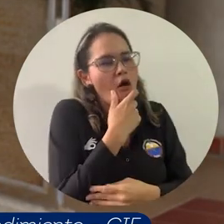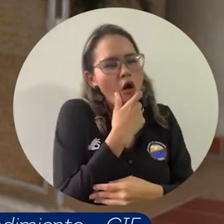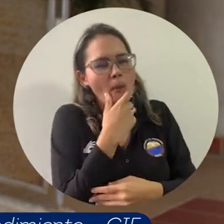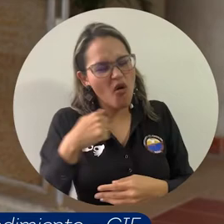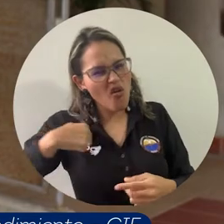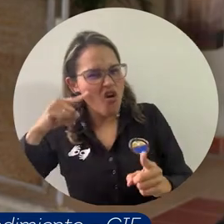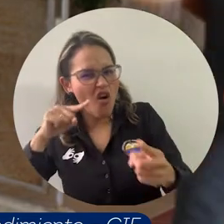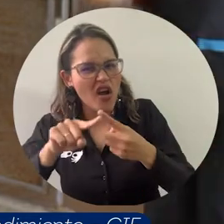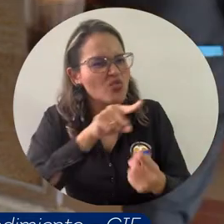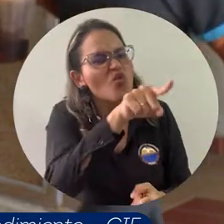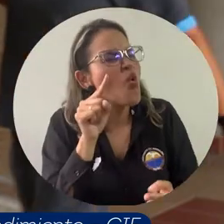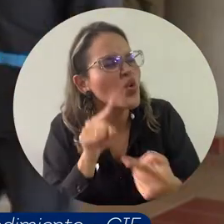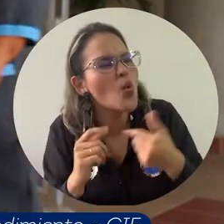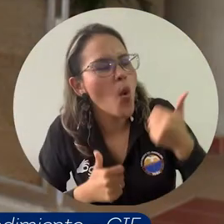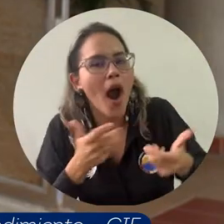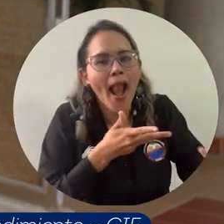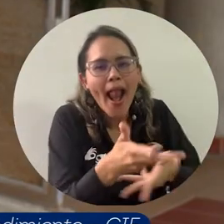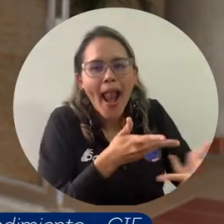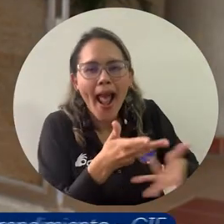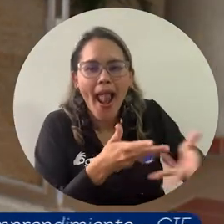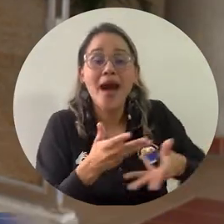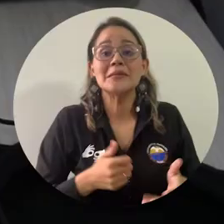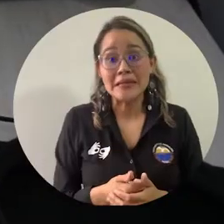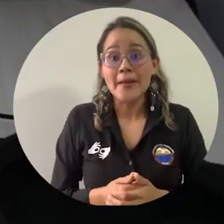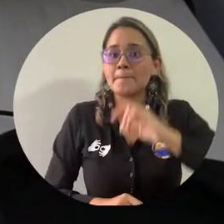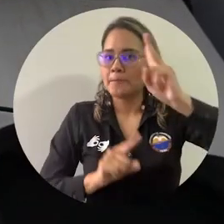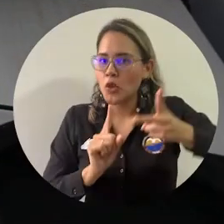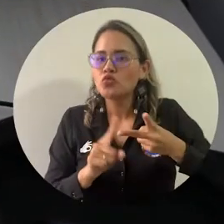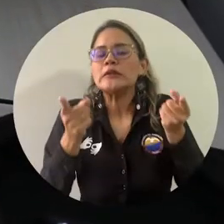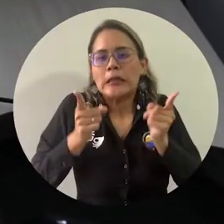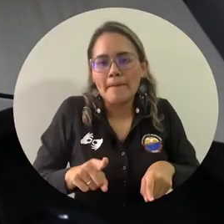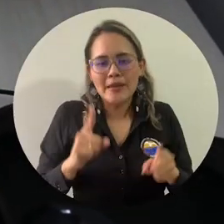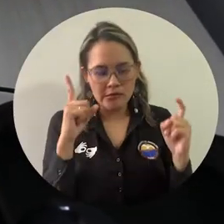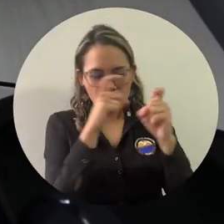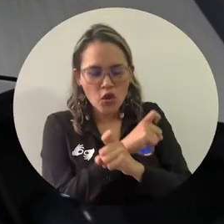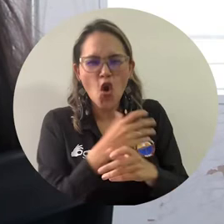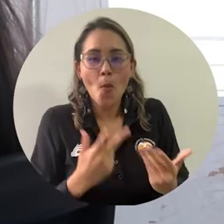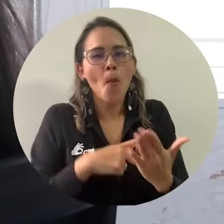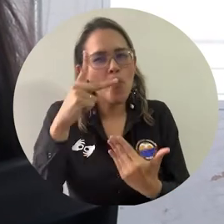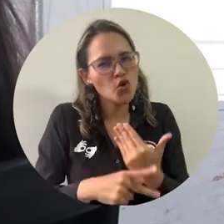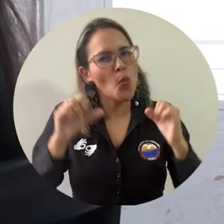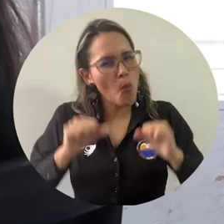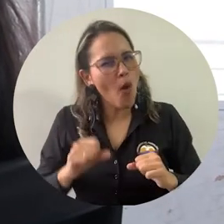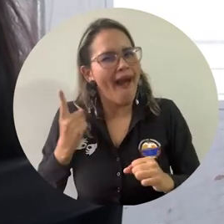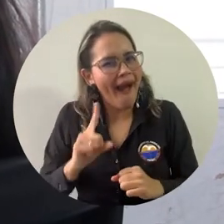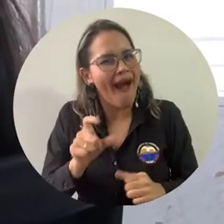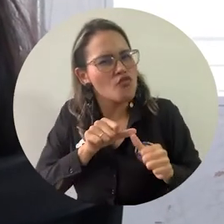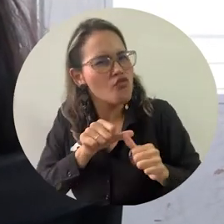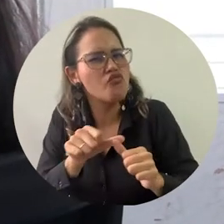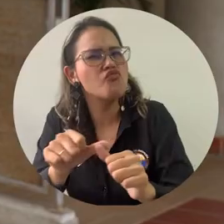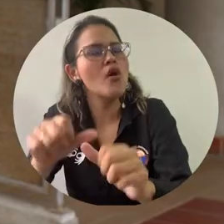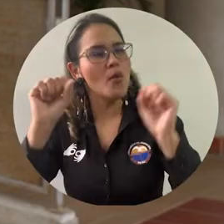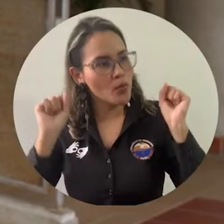logro de los objetivos que tiene cada universidad acá. Dos, pensar un poquito en cómo hacer el proyecto de manera sostenible.